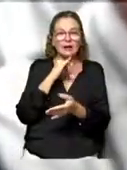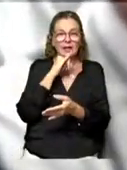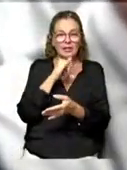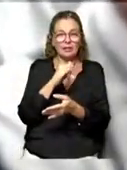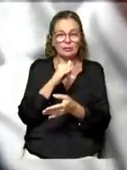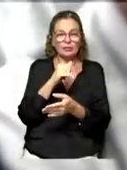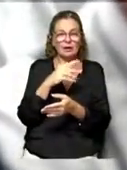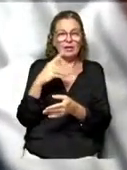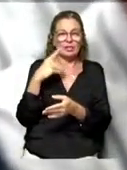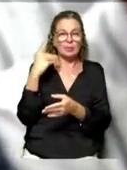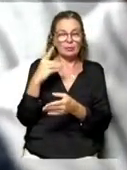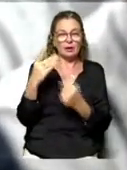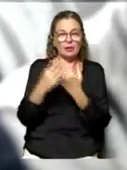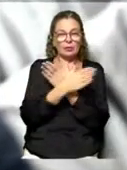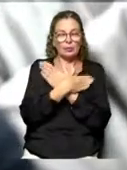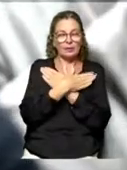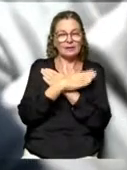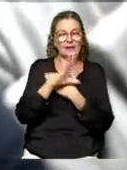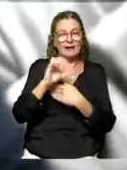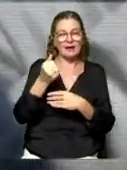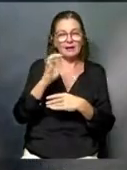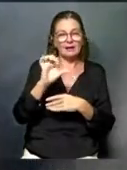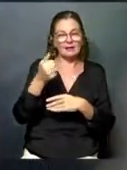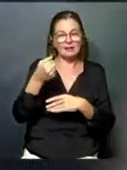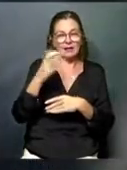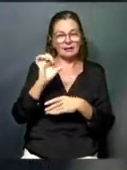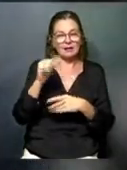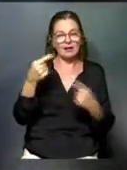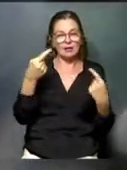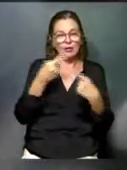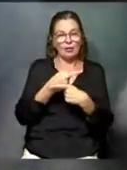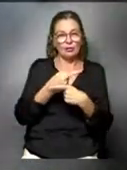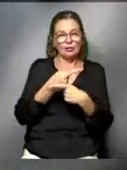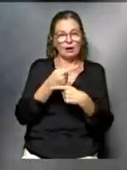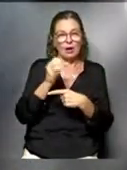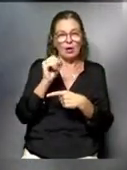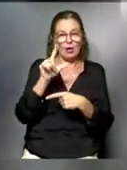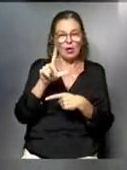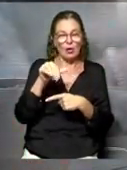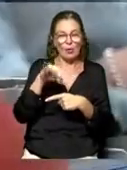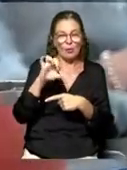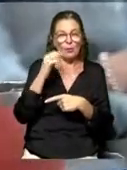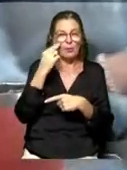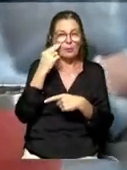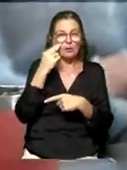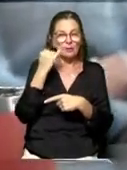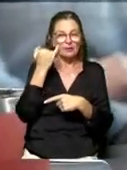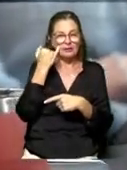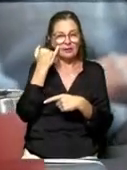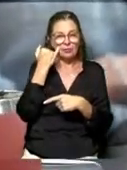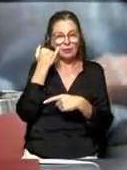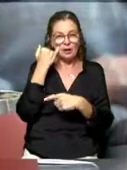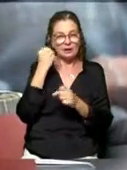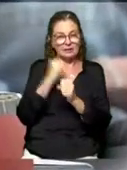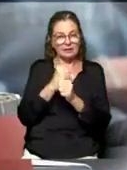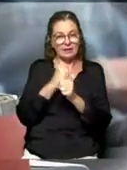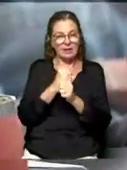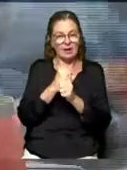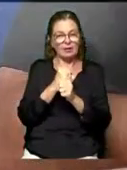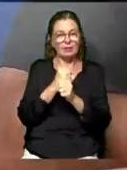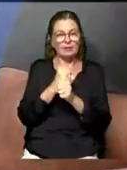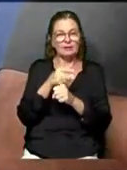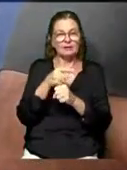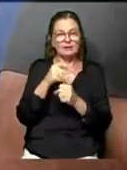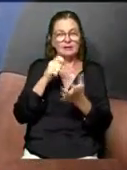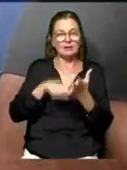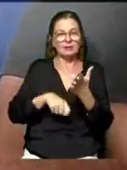la diputada suplente Martina Casás contra el titular de la banca, Gustavo Olmos, por acoso laboral y sexual. Entre los dirigentes sancionados